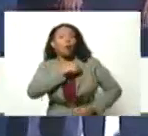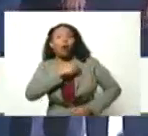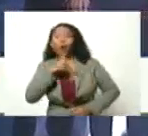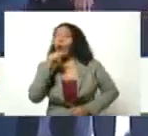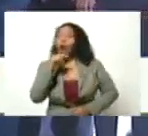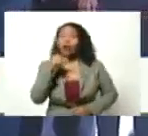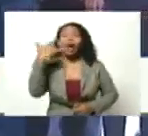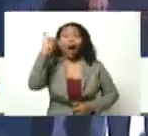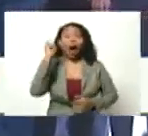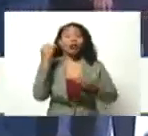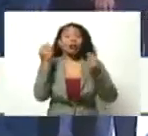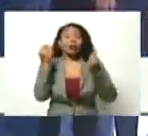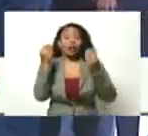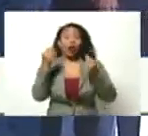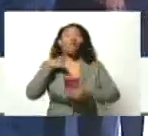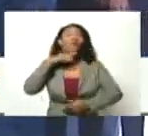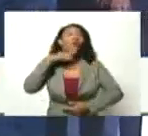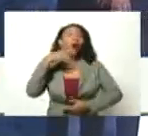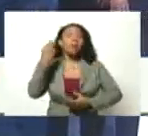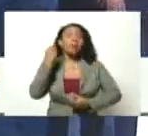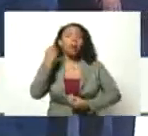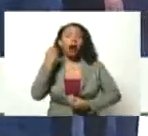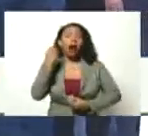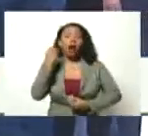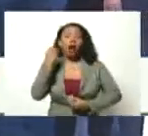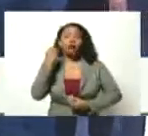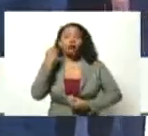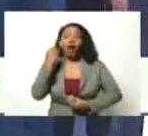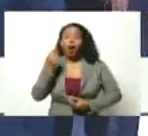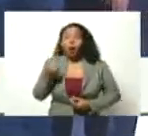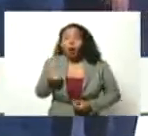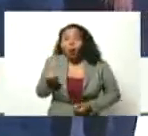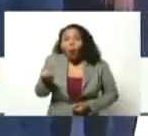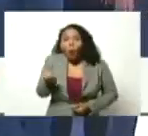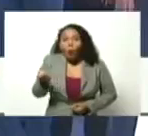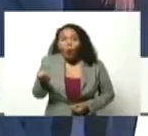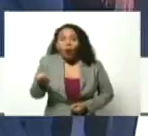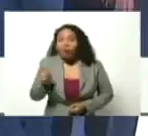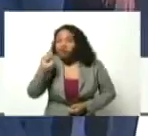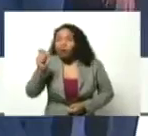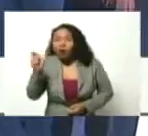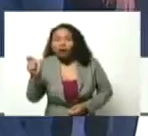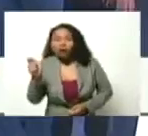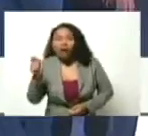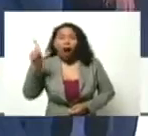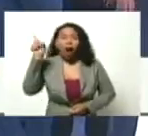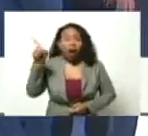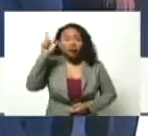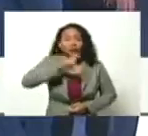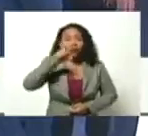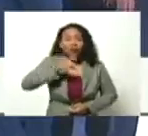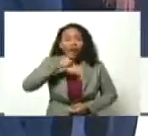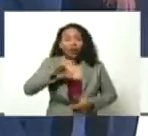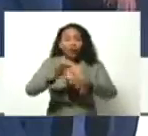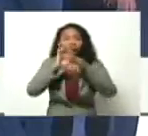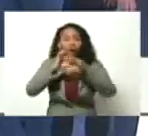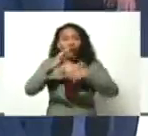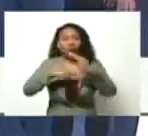dinero para comprar conciencia de ahí la necesidad de la unidad Revolucionaria en cualquier momento